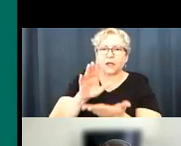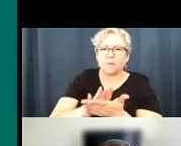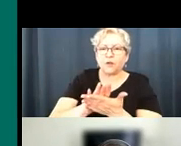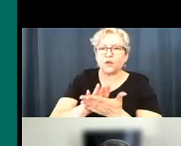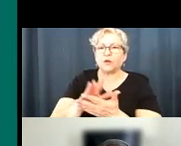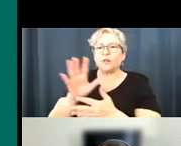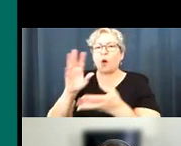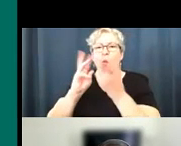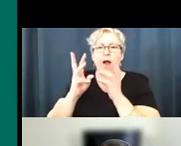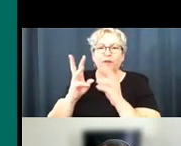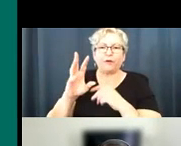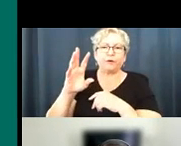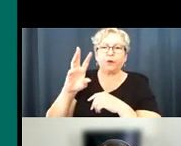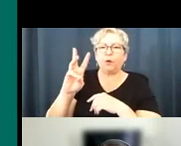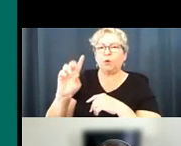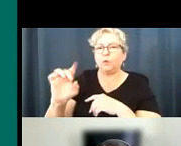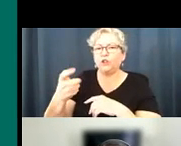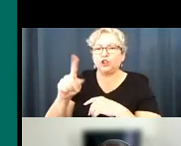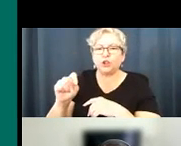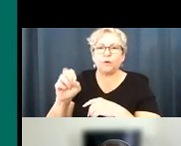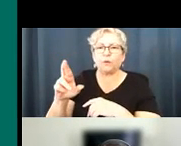escogieron ese widget